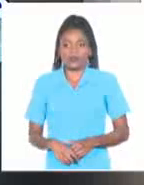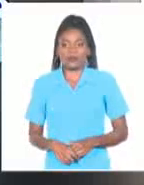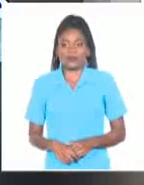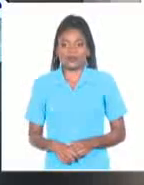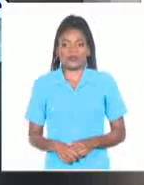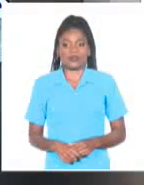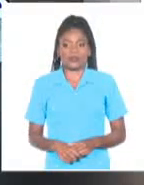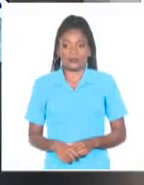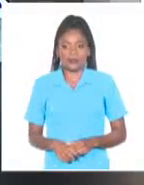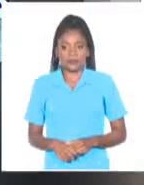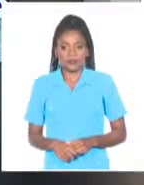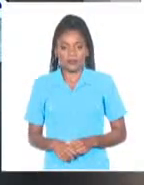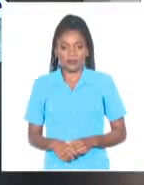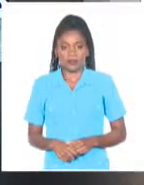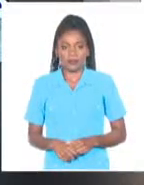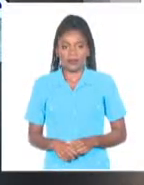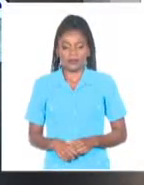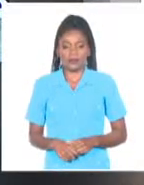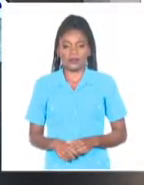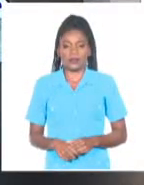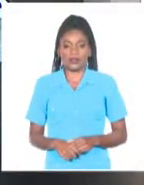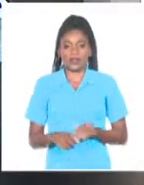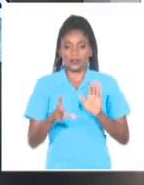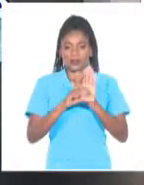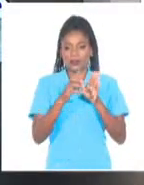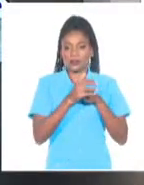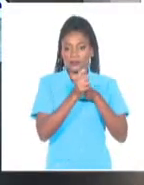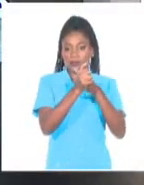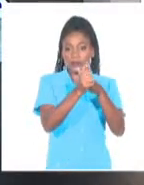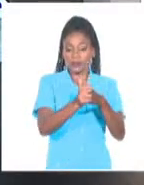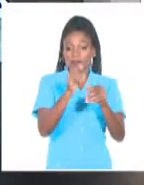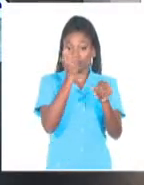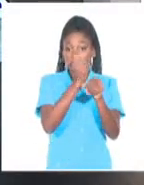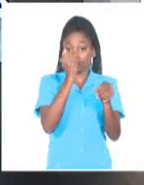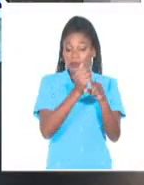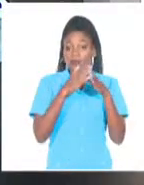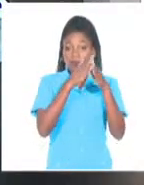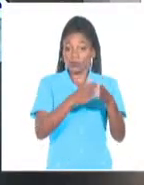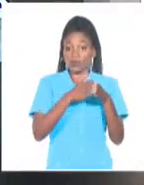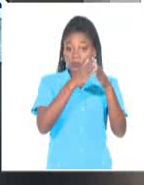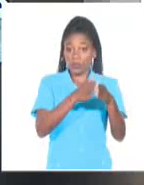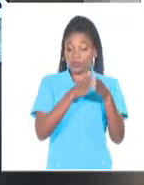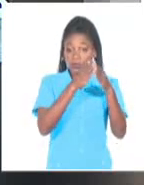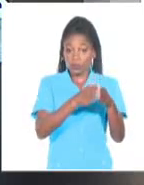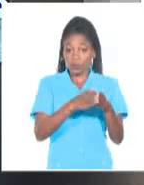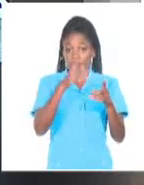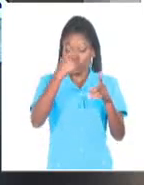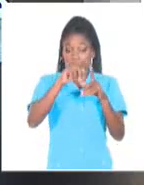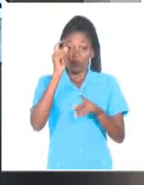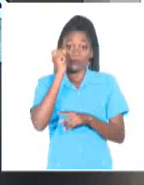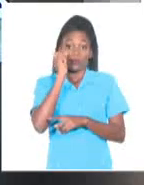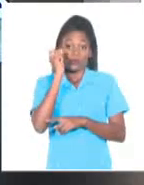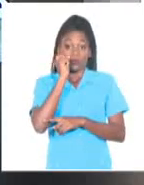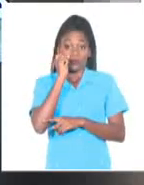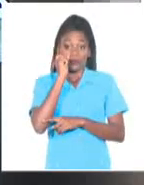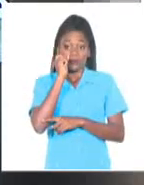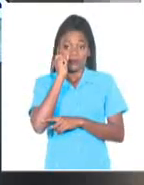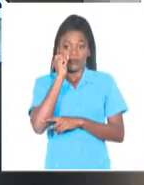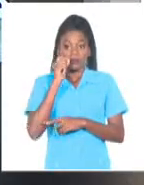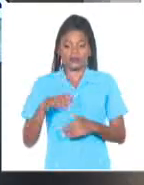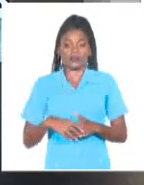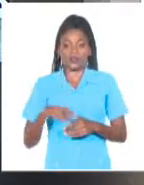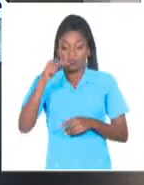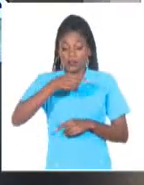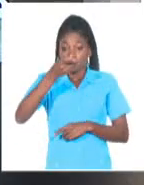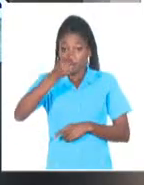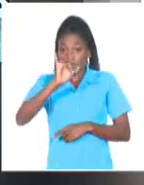donados el líder de los trabajadores del puerto de La Habana y militante comunista arcelio Iglesias fue recordado este 17 de